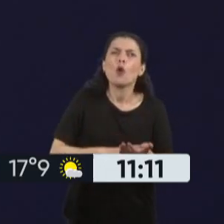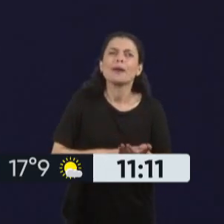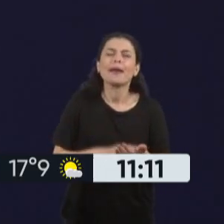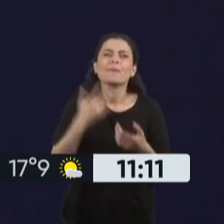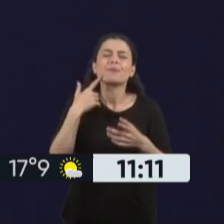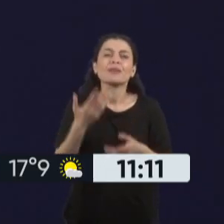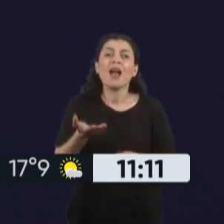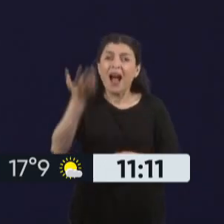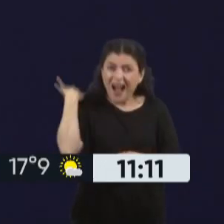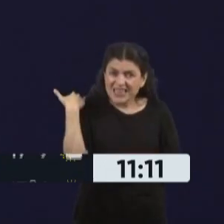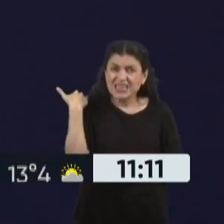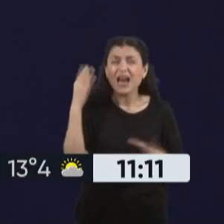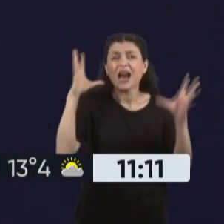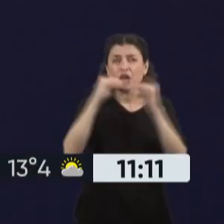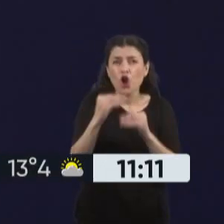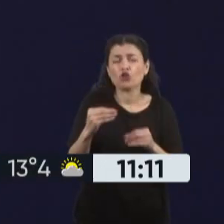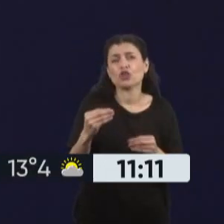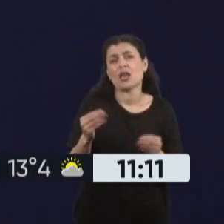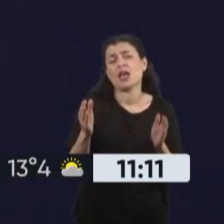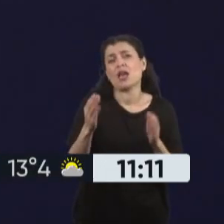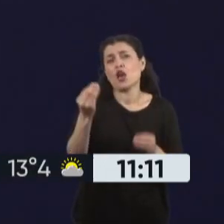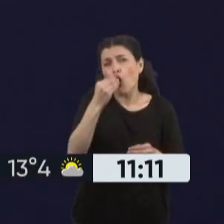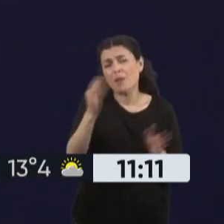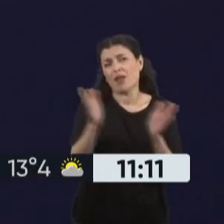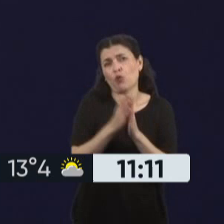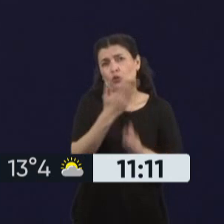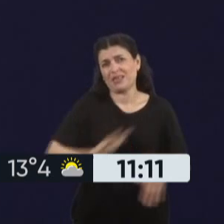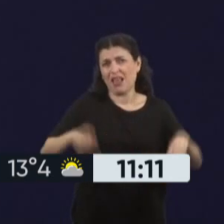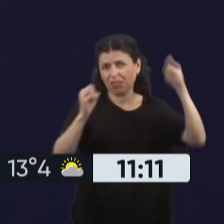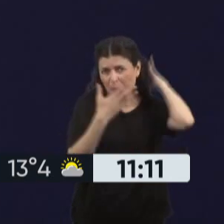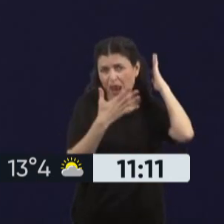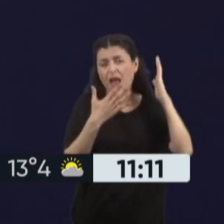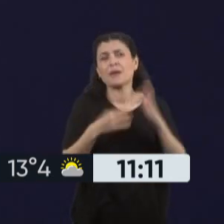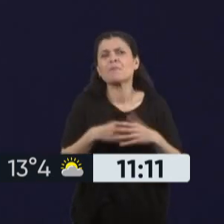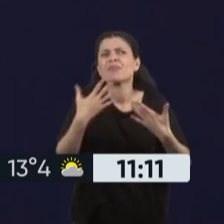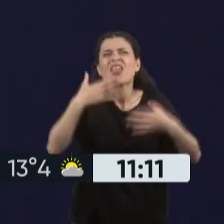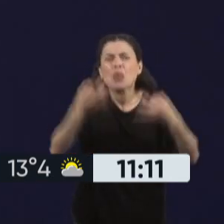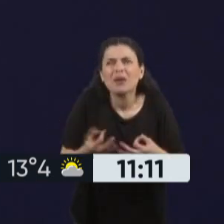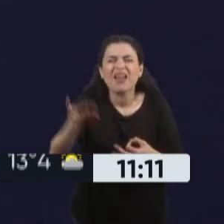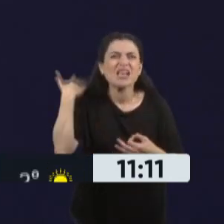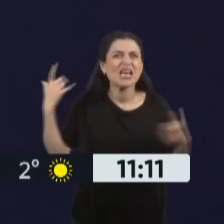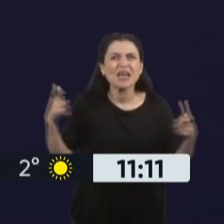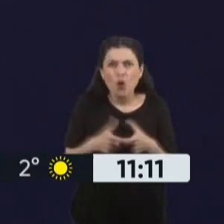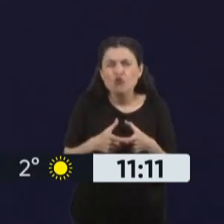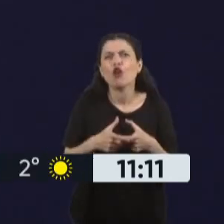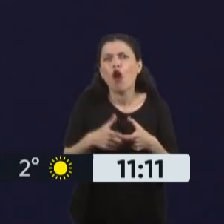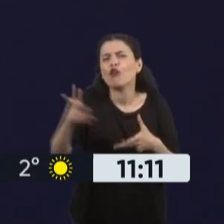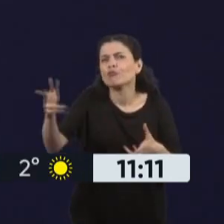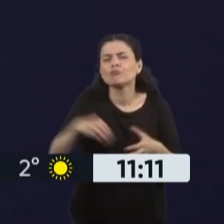conclusiones del día de ayer, la verdad es que la reunión de ayer en la Quinta de